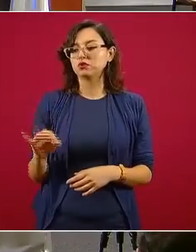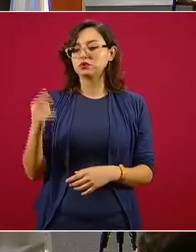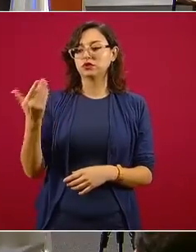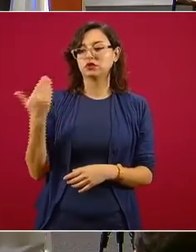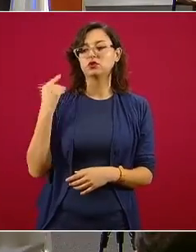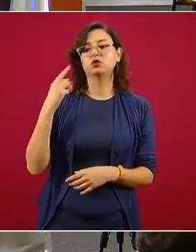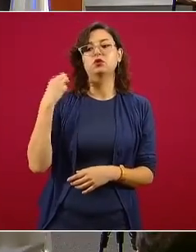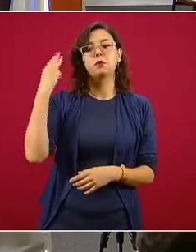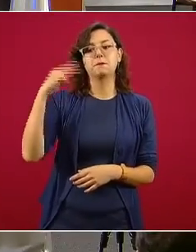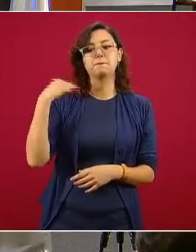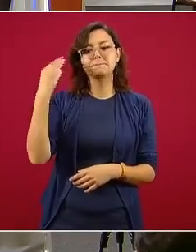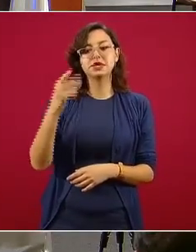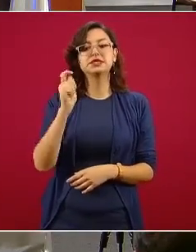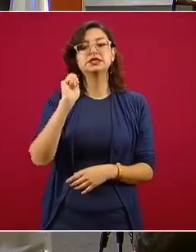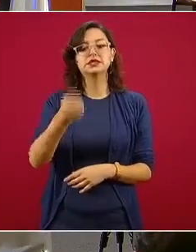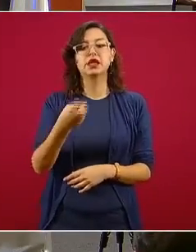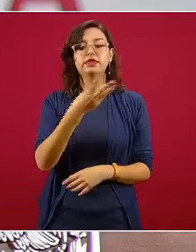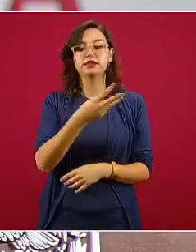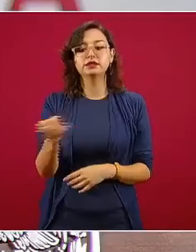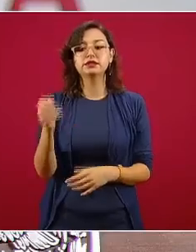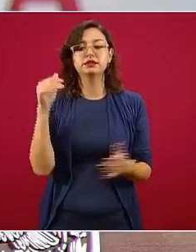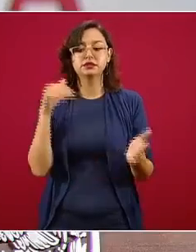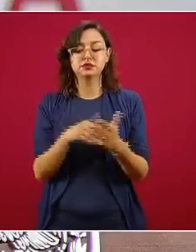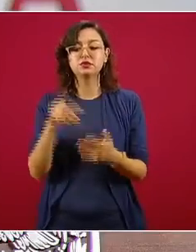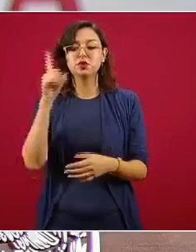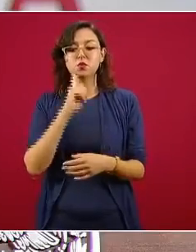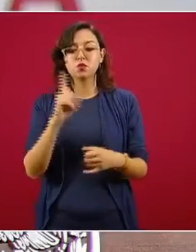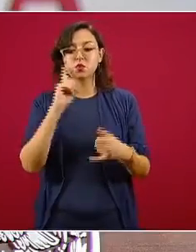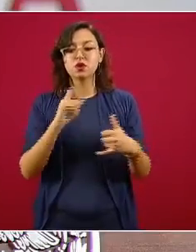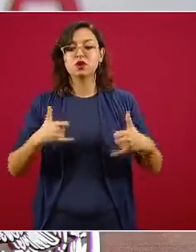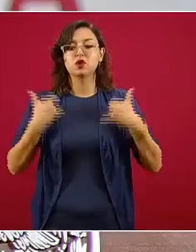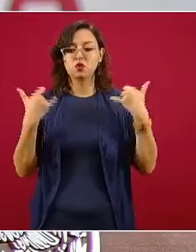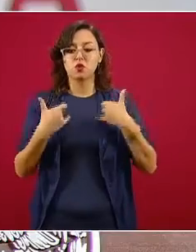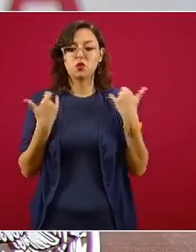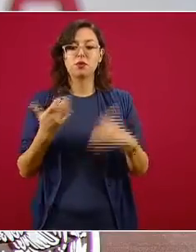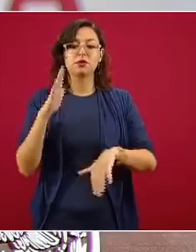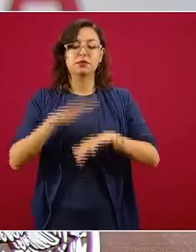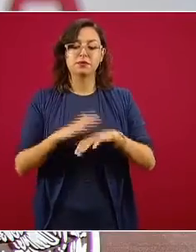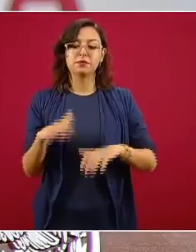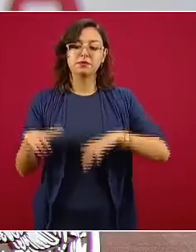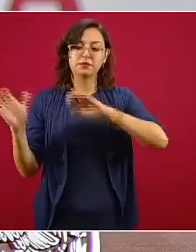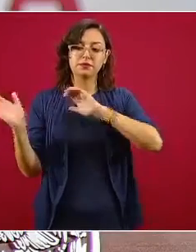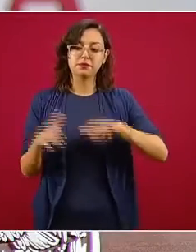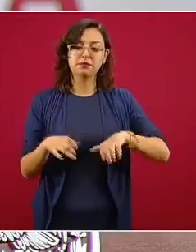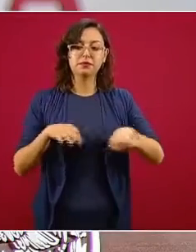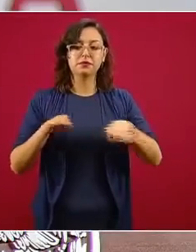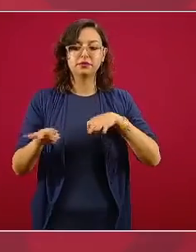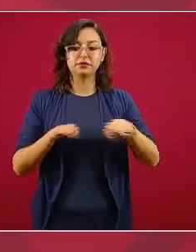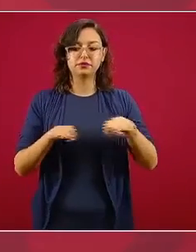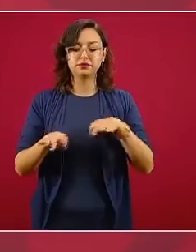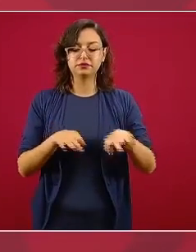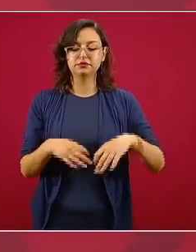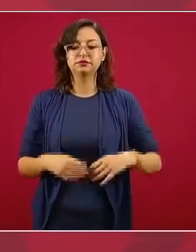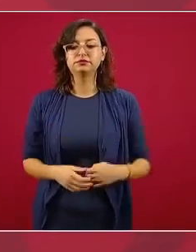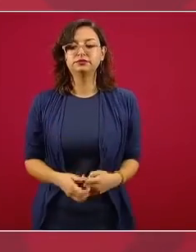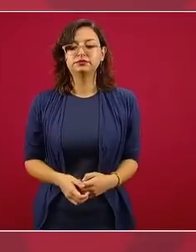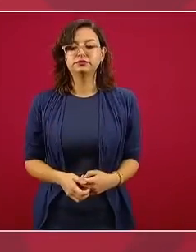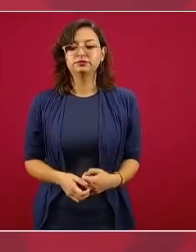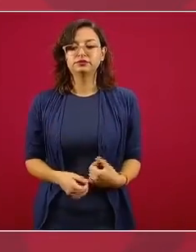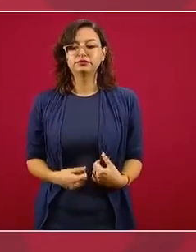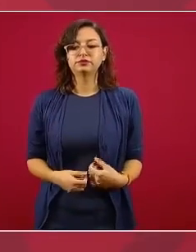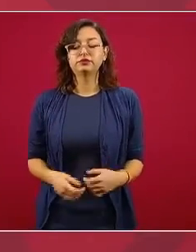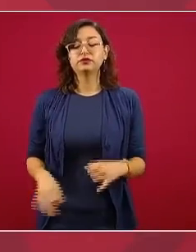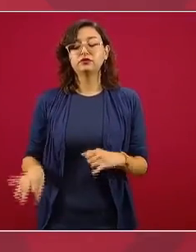que significan 300,000 mujeres jóvenes más incorporadas al mercado laboral. Por